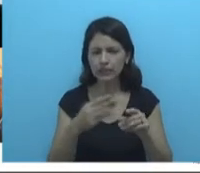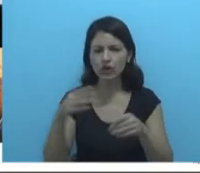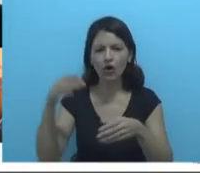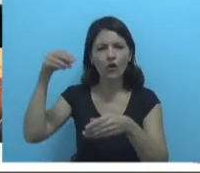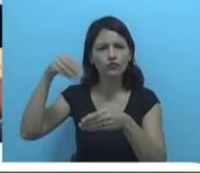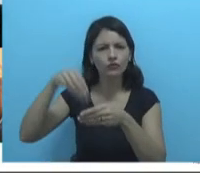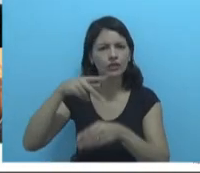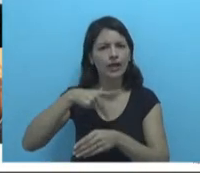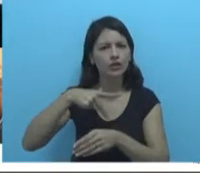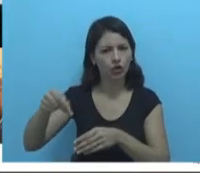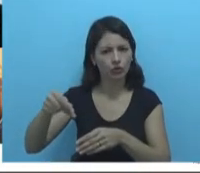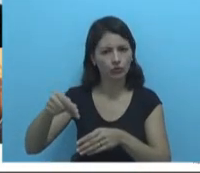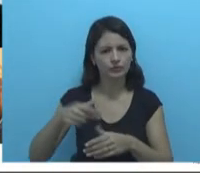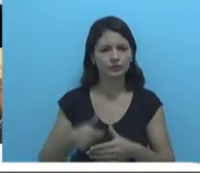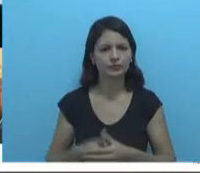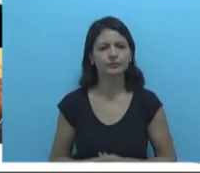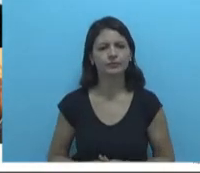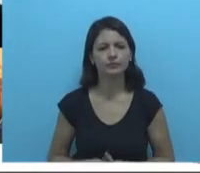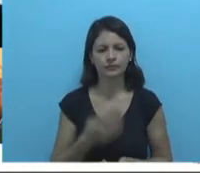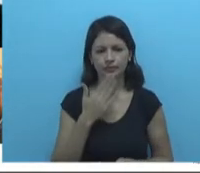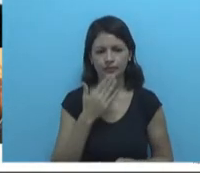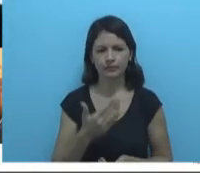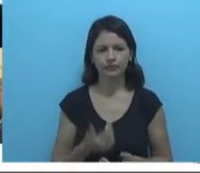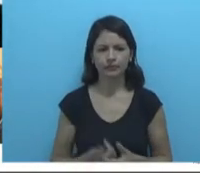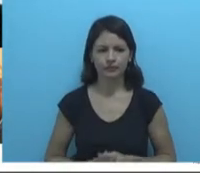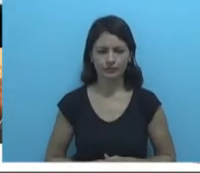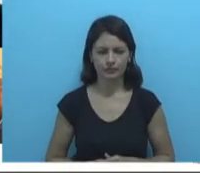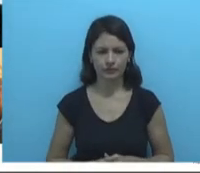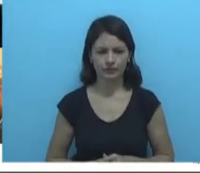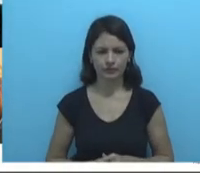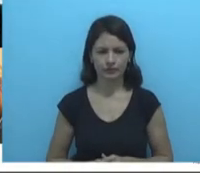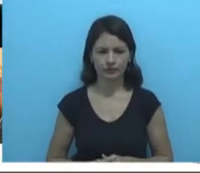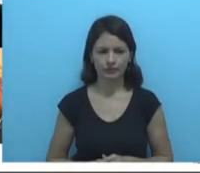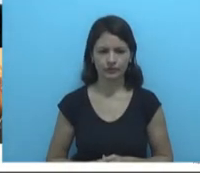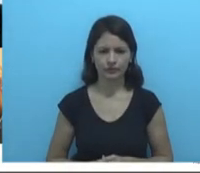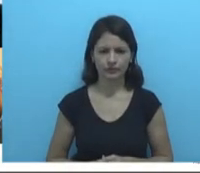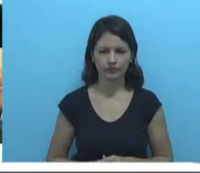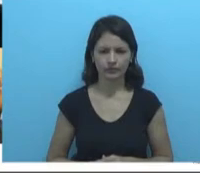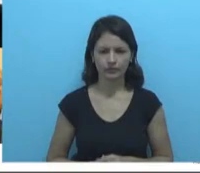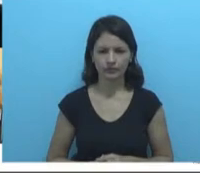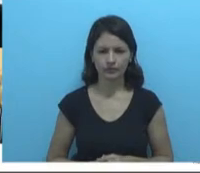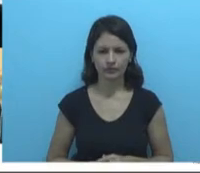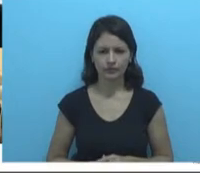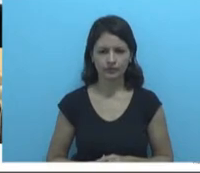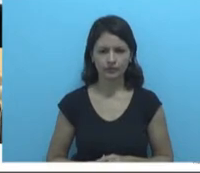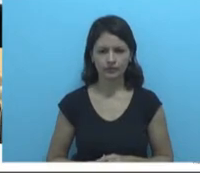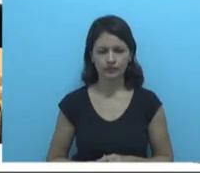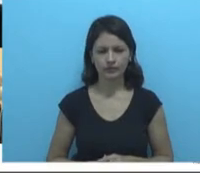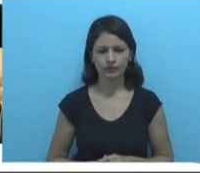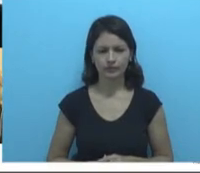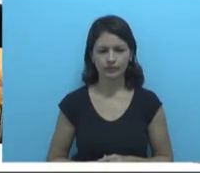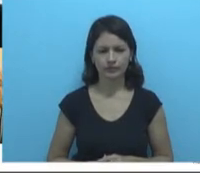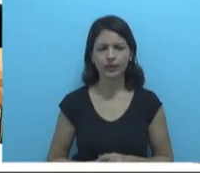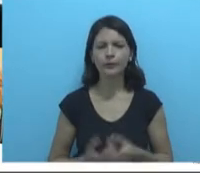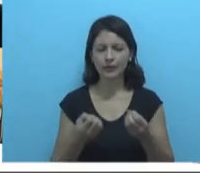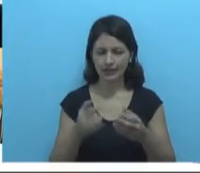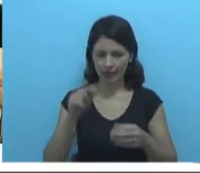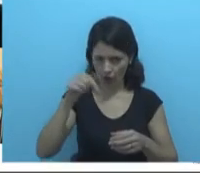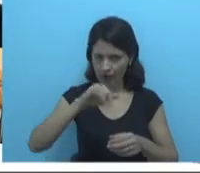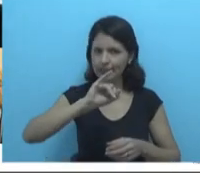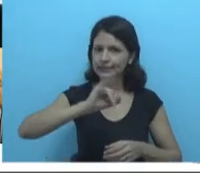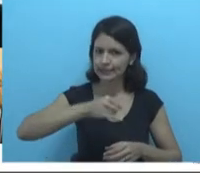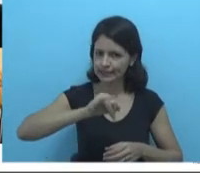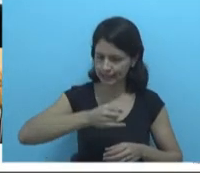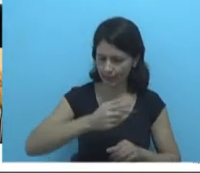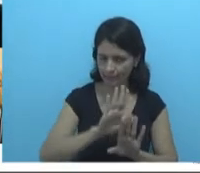se toma nota por secretaría. Gracias, diputado Blanco. Bien, vamos a proceder a